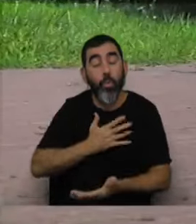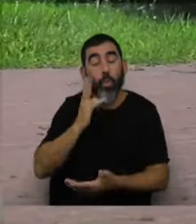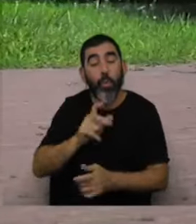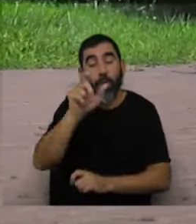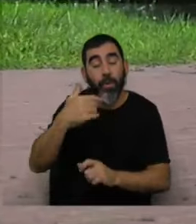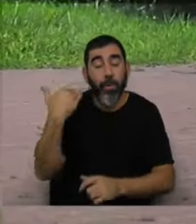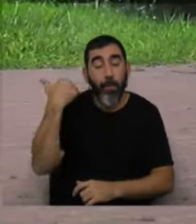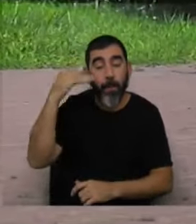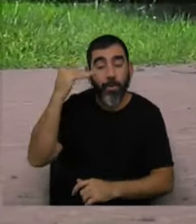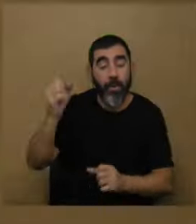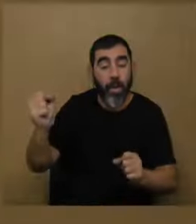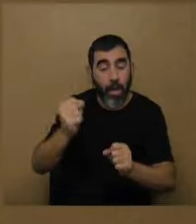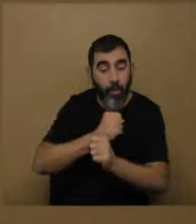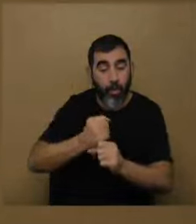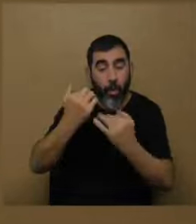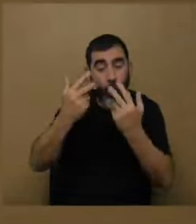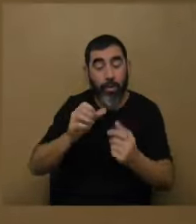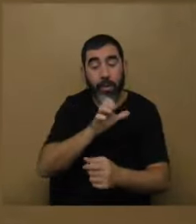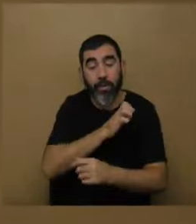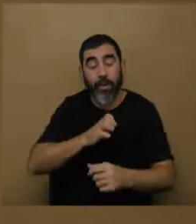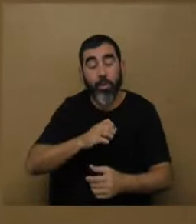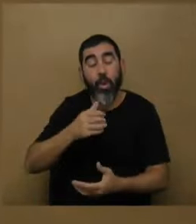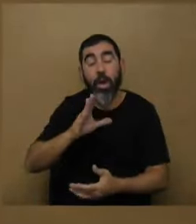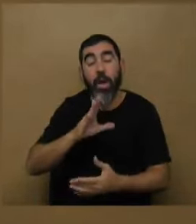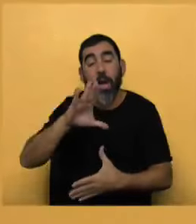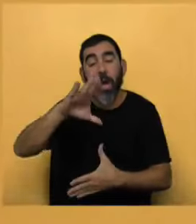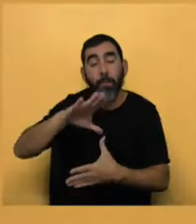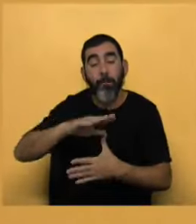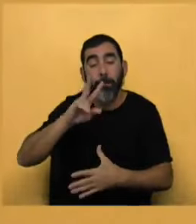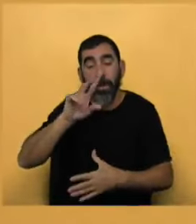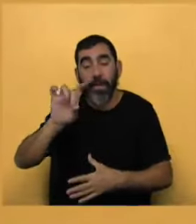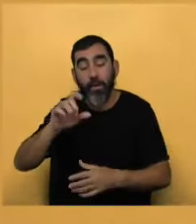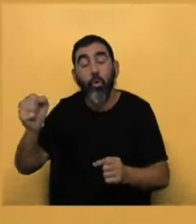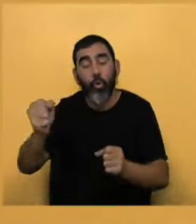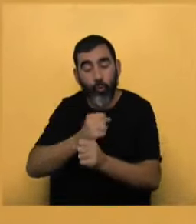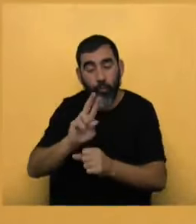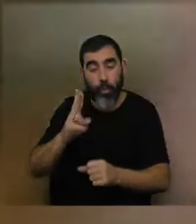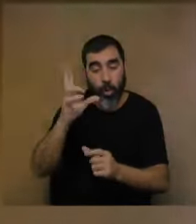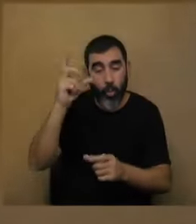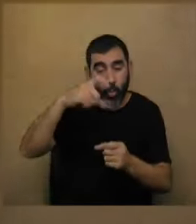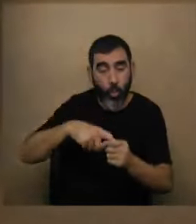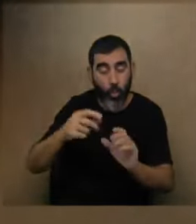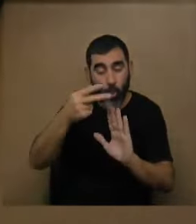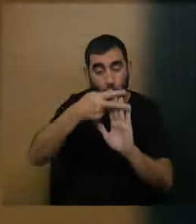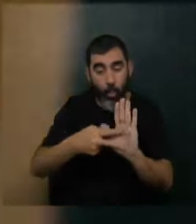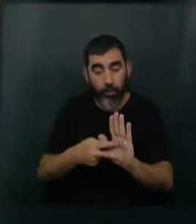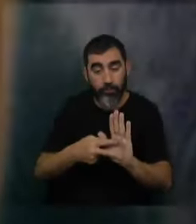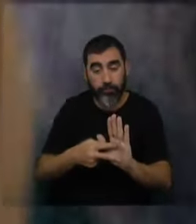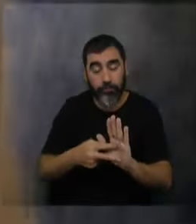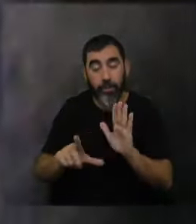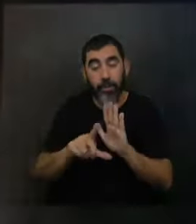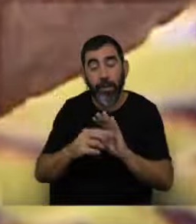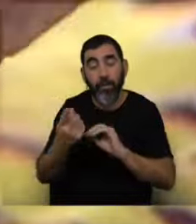personas mayores aprobada por la Organización de Estados Americanos en 2015 y ratificada por Uruguay e incorporada su normativa a través de la